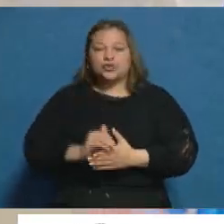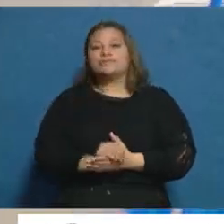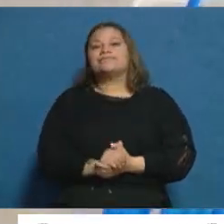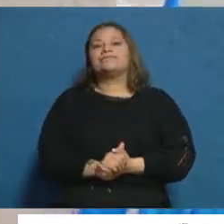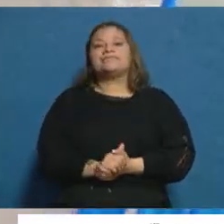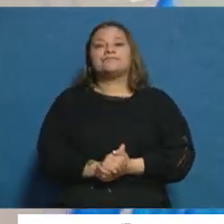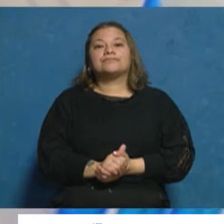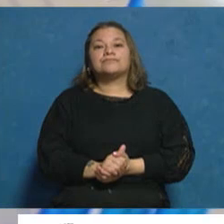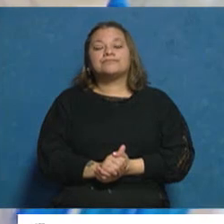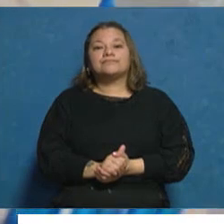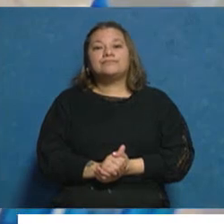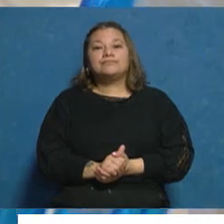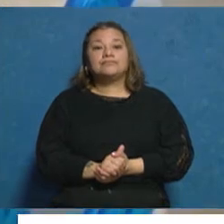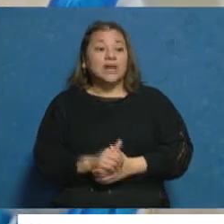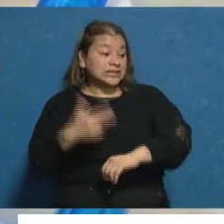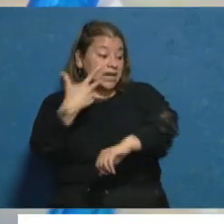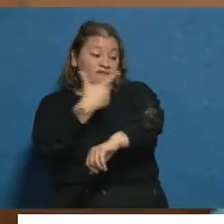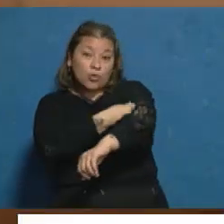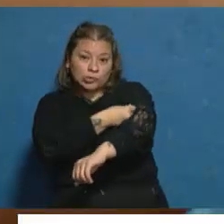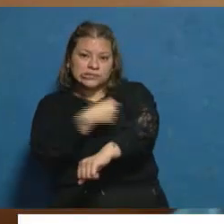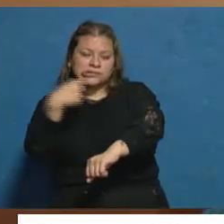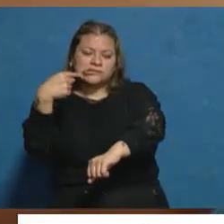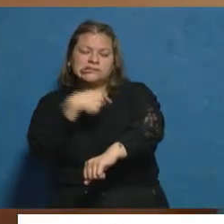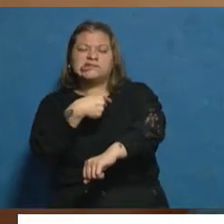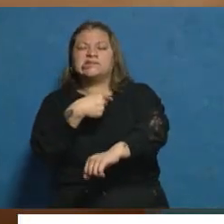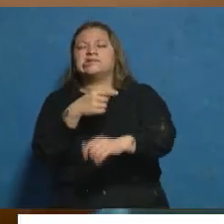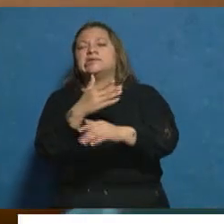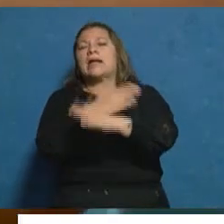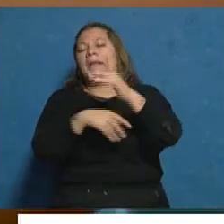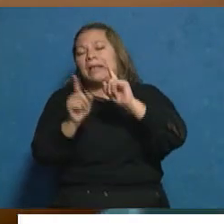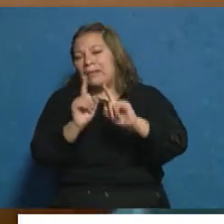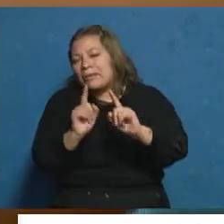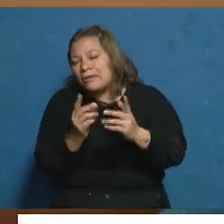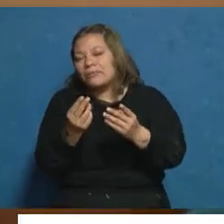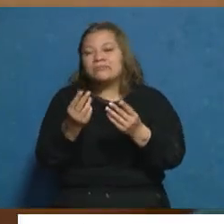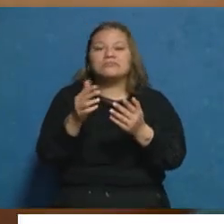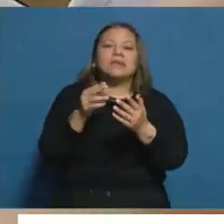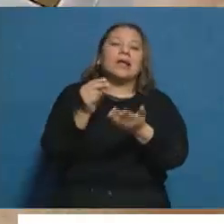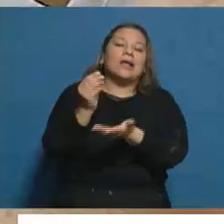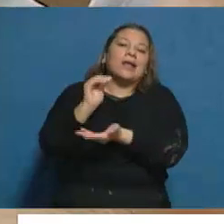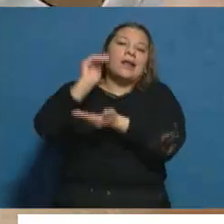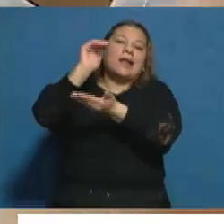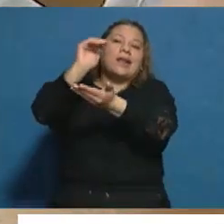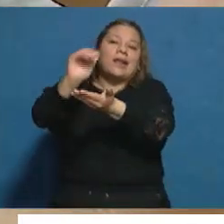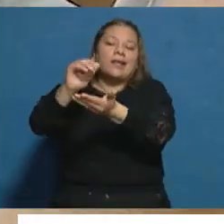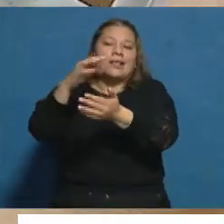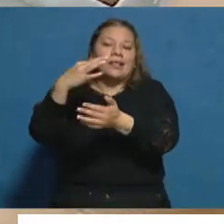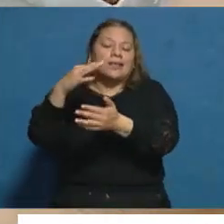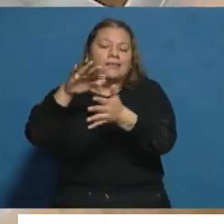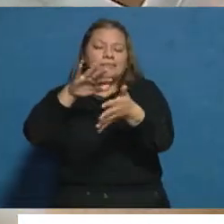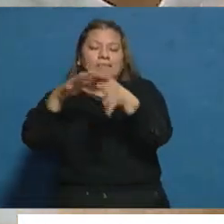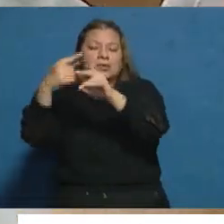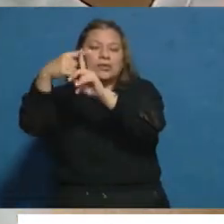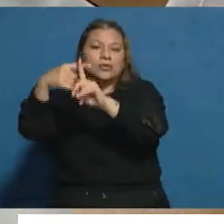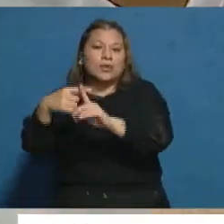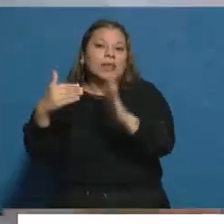no causan incapacidad física total o permanente, la indemnización se debe evaluar proporcionalmente sobre esa suma de acuerdo con